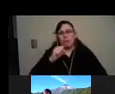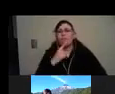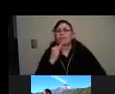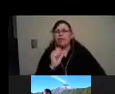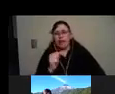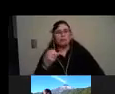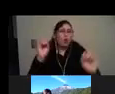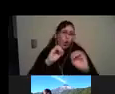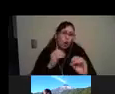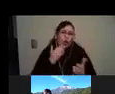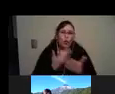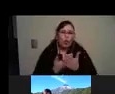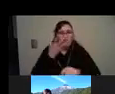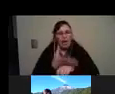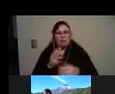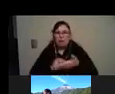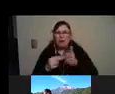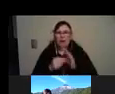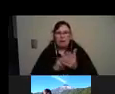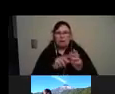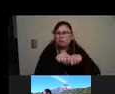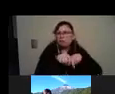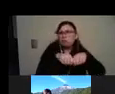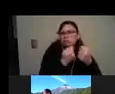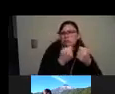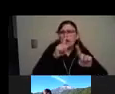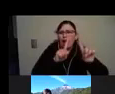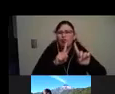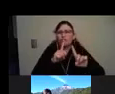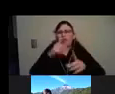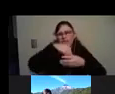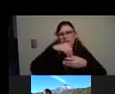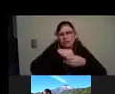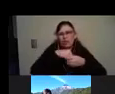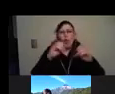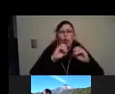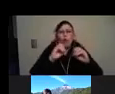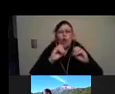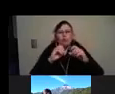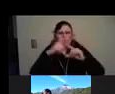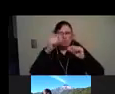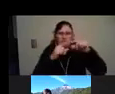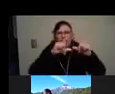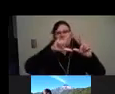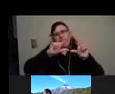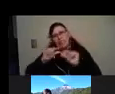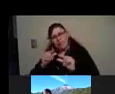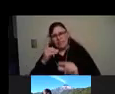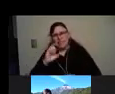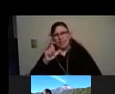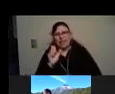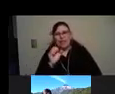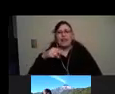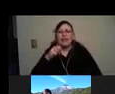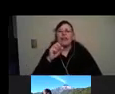destructivos cuando ha habido alguna inflamación o algún cuadro degenerativo también, ya. Entonces, en general se hace como esta clasificación, pero